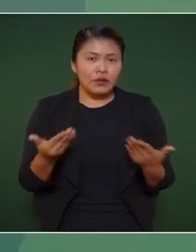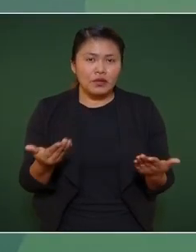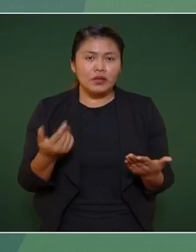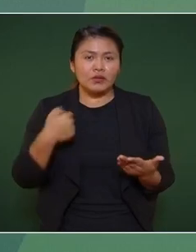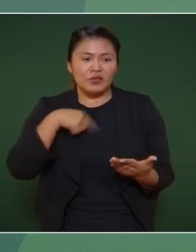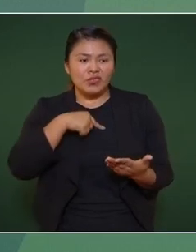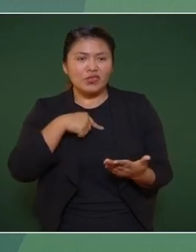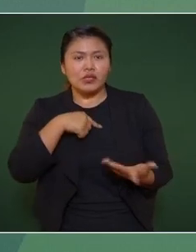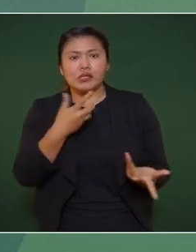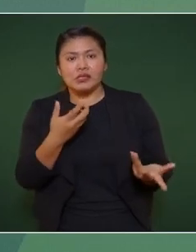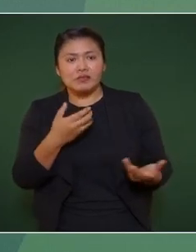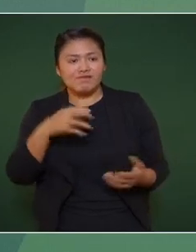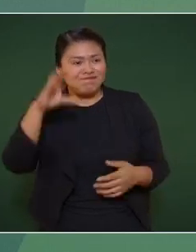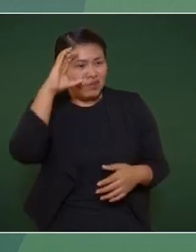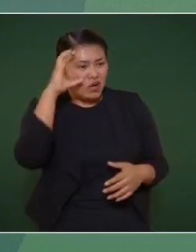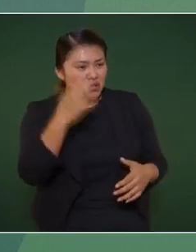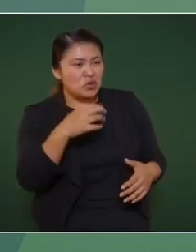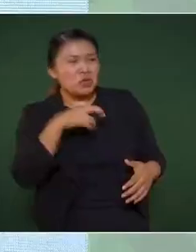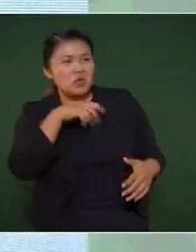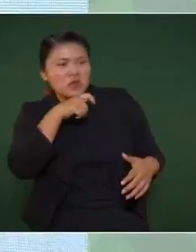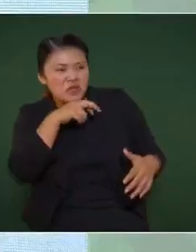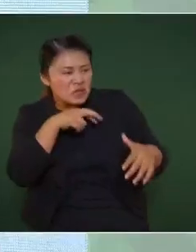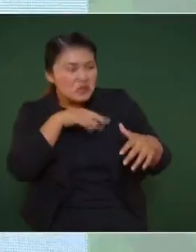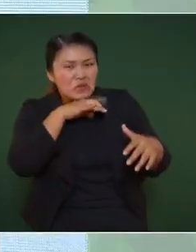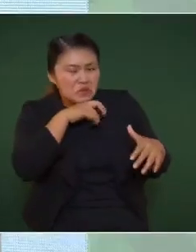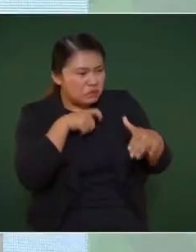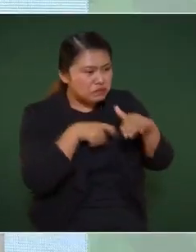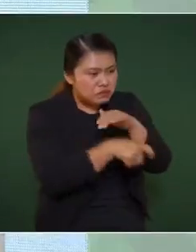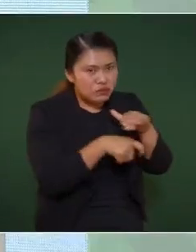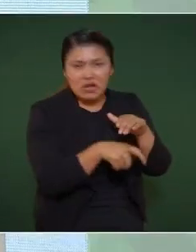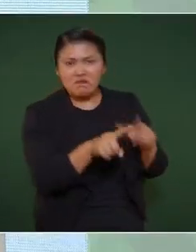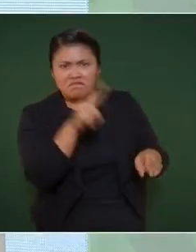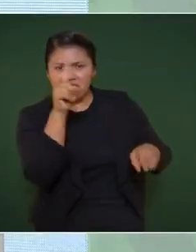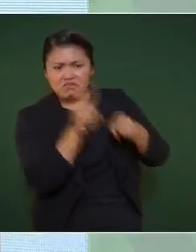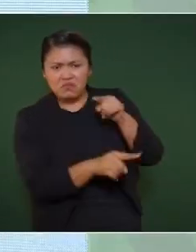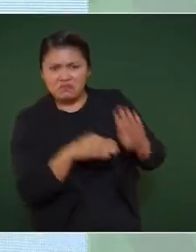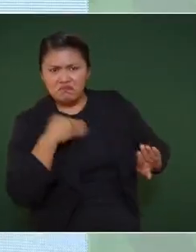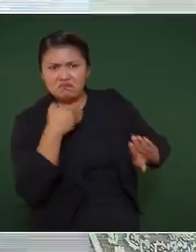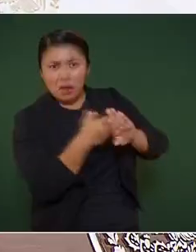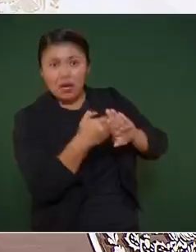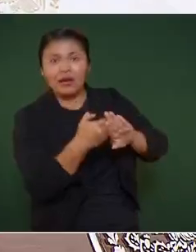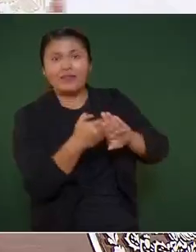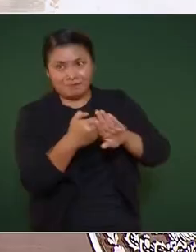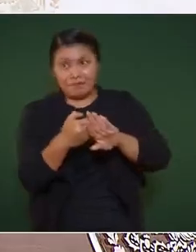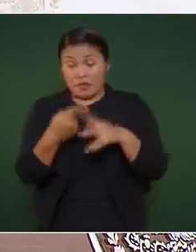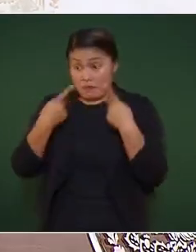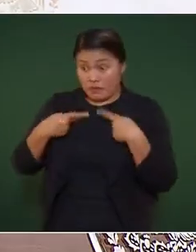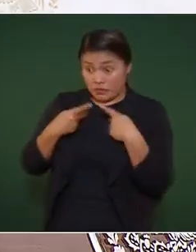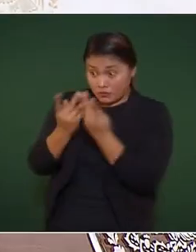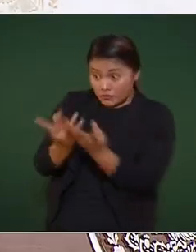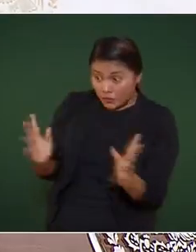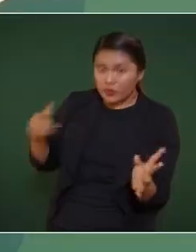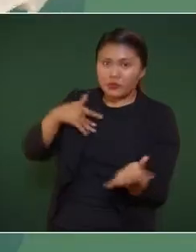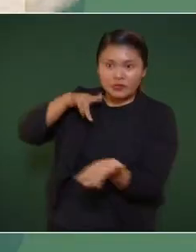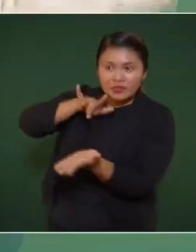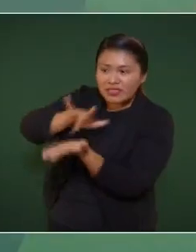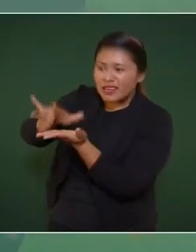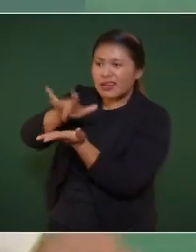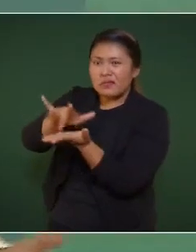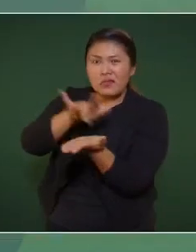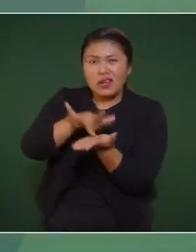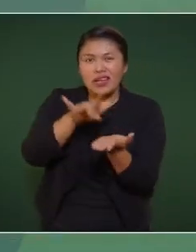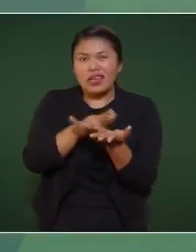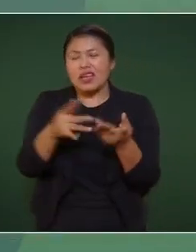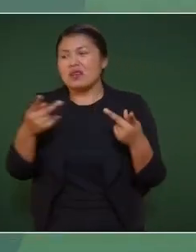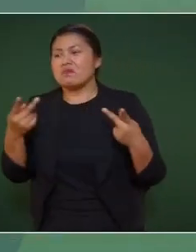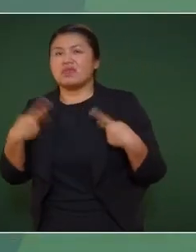combatir la corrupción, que le llegue el apoyo a la gente, que no haya tanto aparato